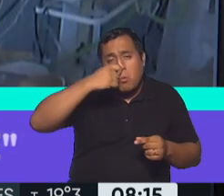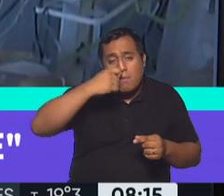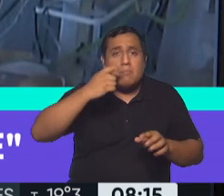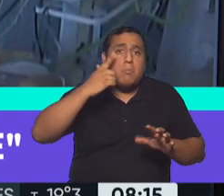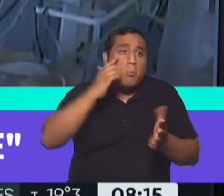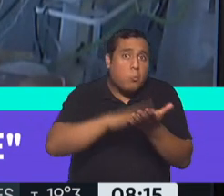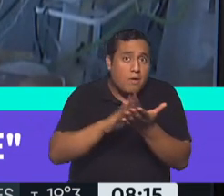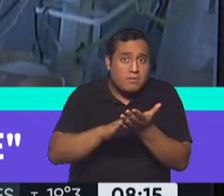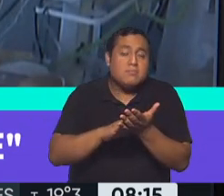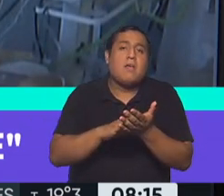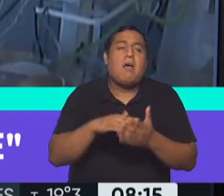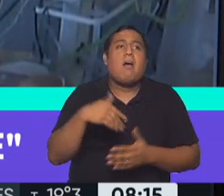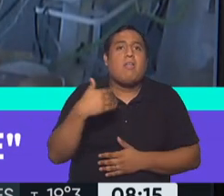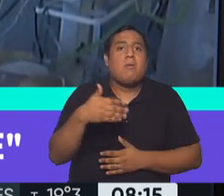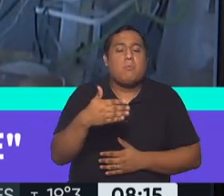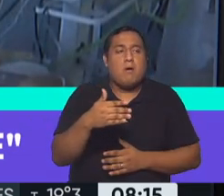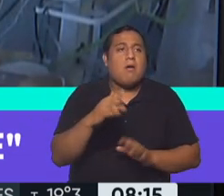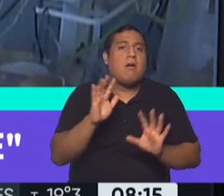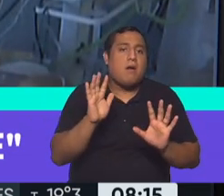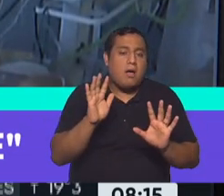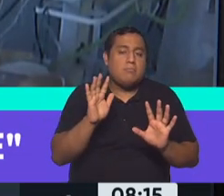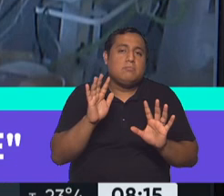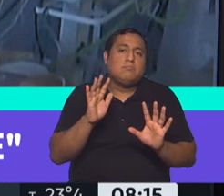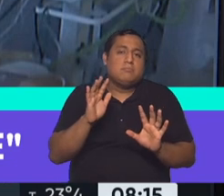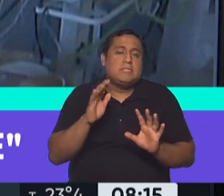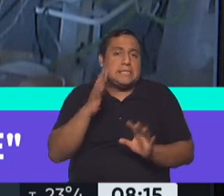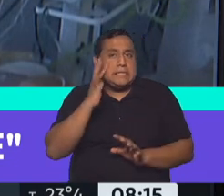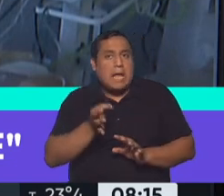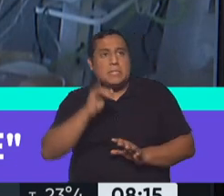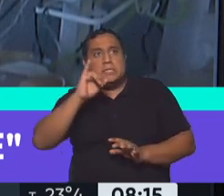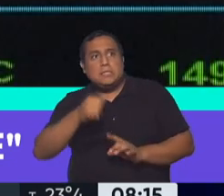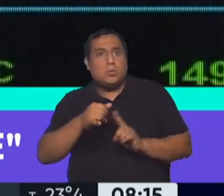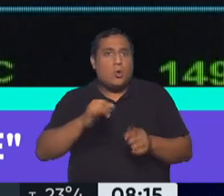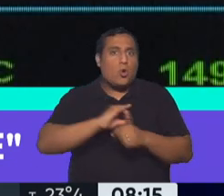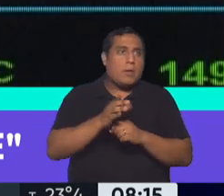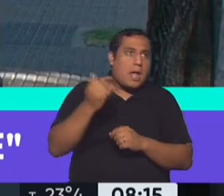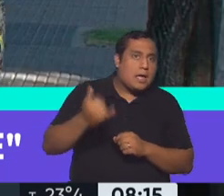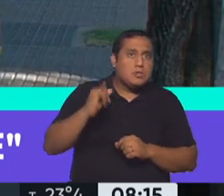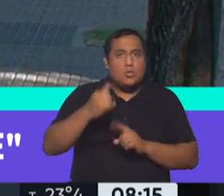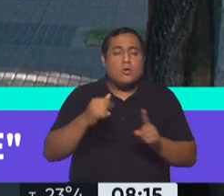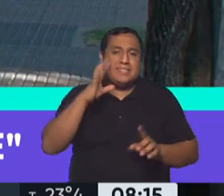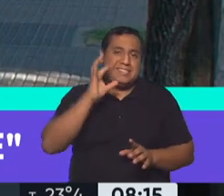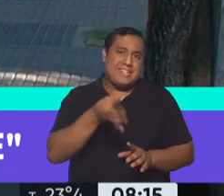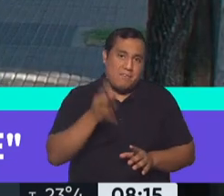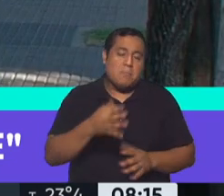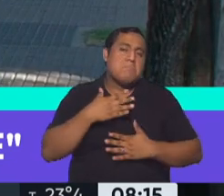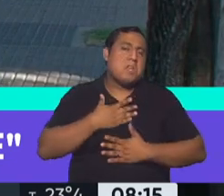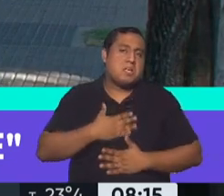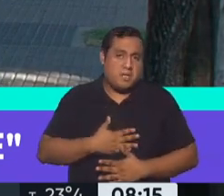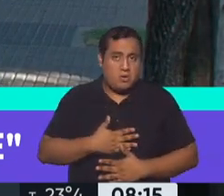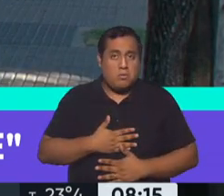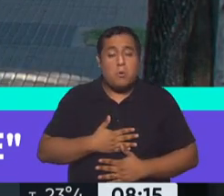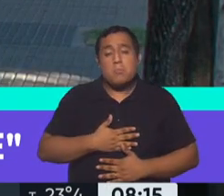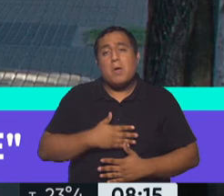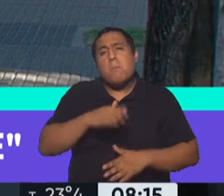tenemos un panorama más claro siempre todo tiempo en todo momento de la pandemia sido así y mucho en muchos momentos